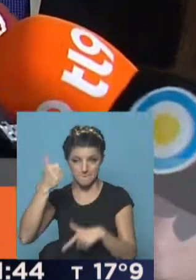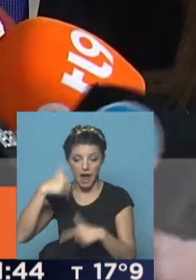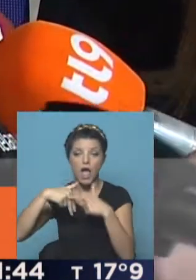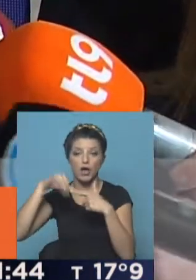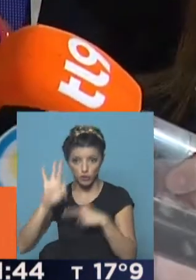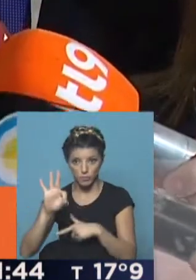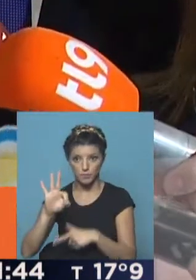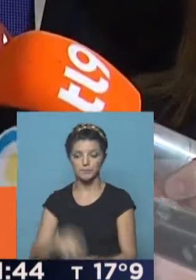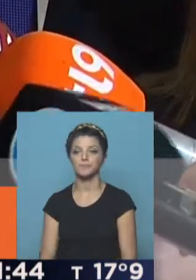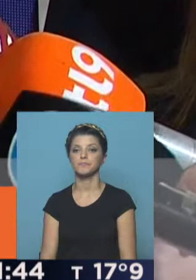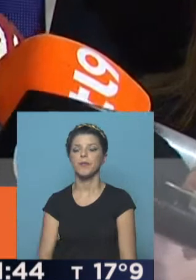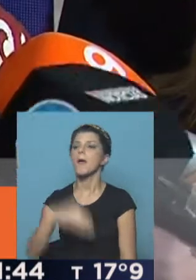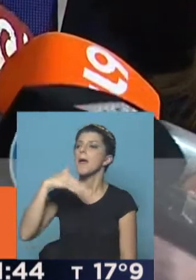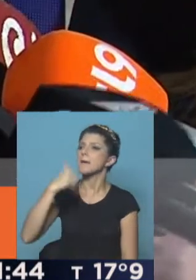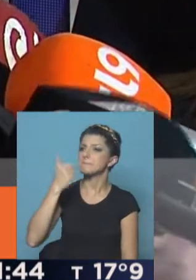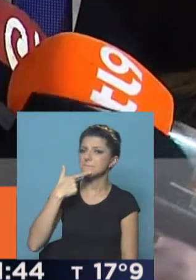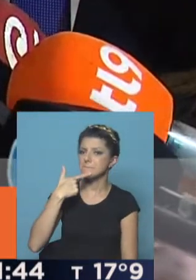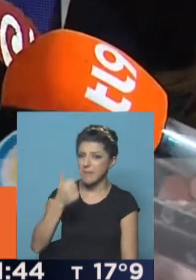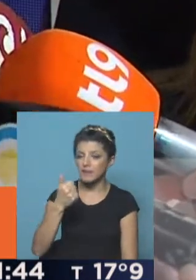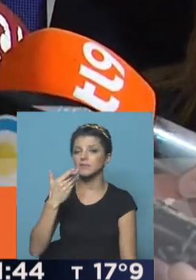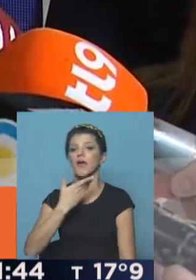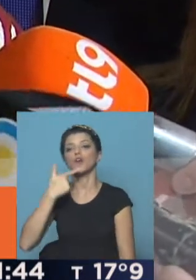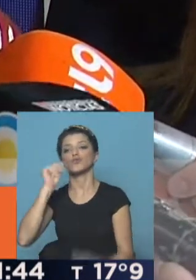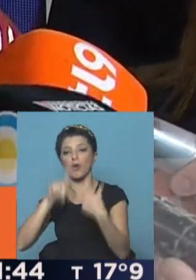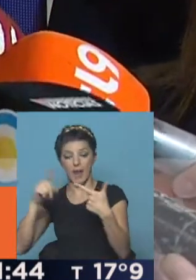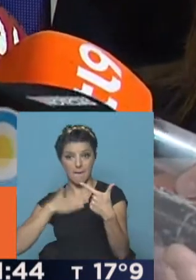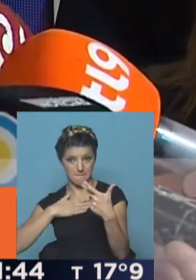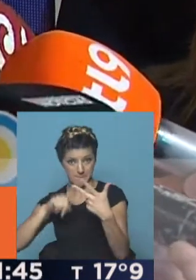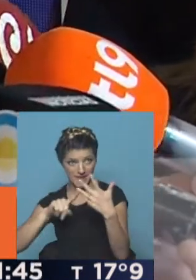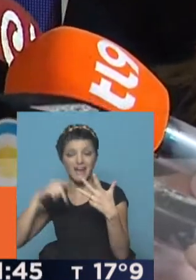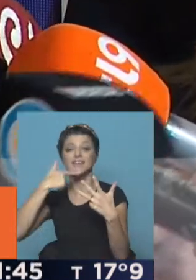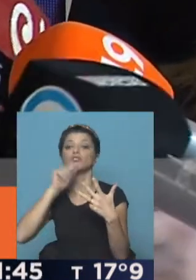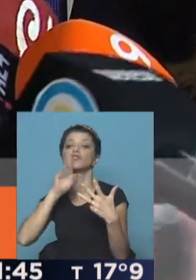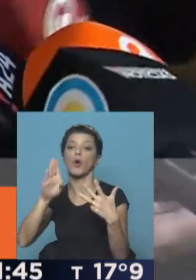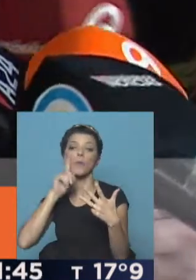De Sergio Massa, de Felipe Solá, mía y de Margarita Stolbizer.